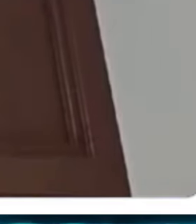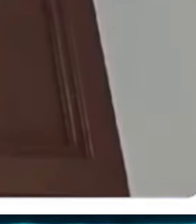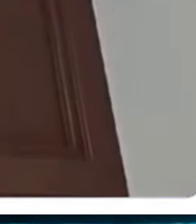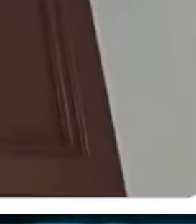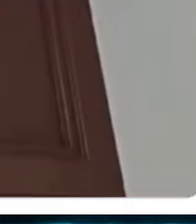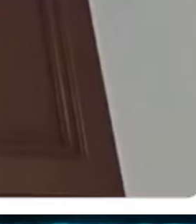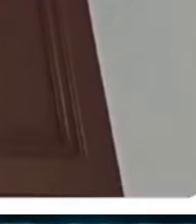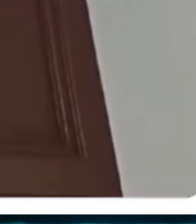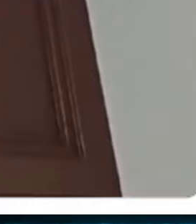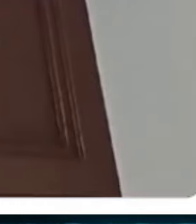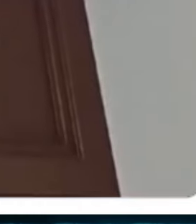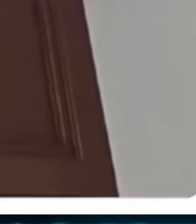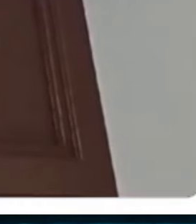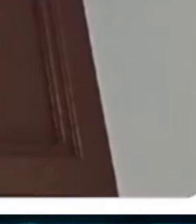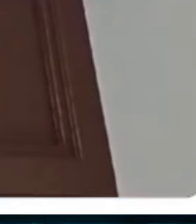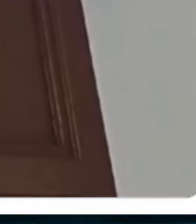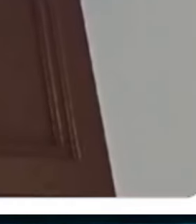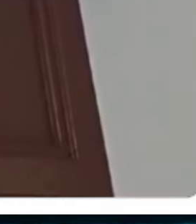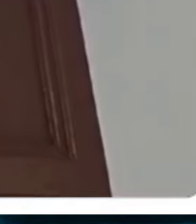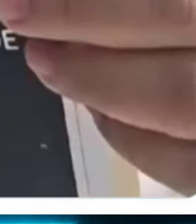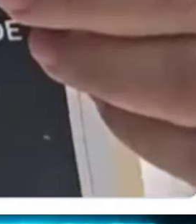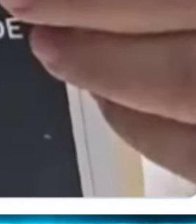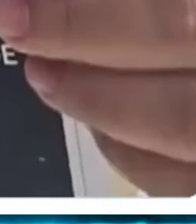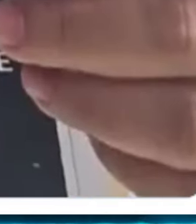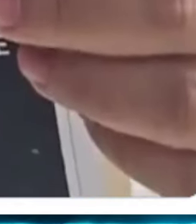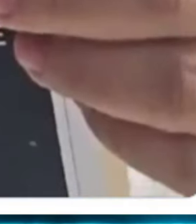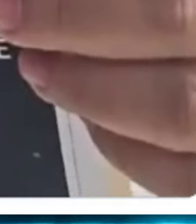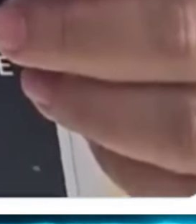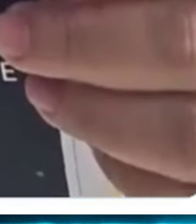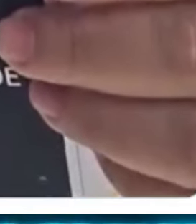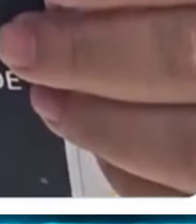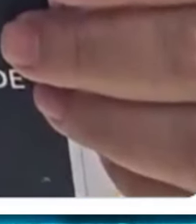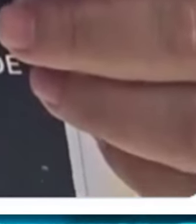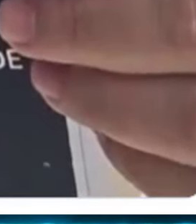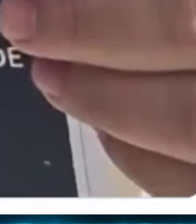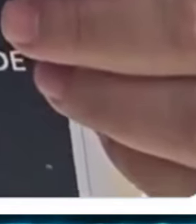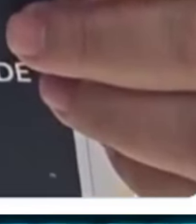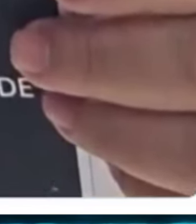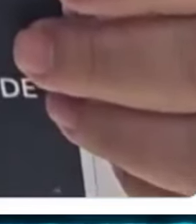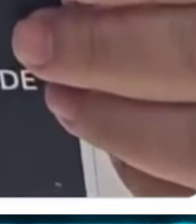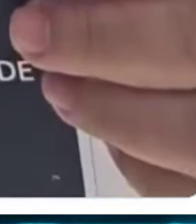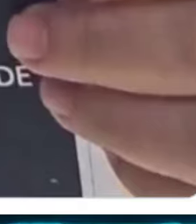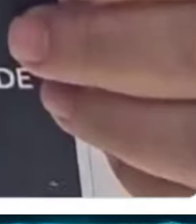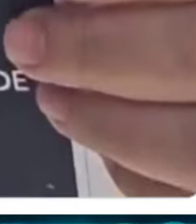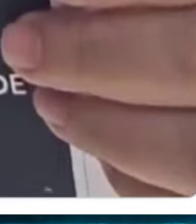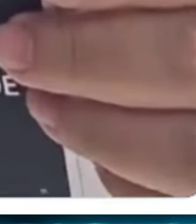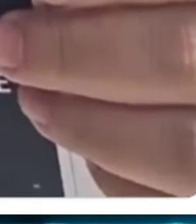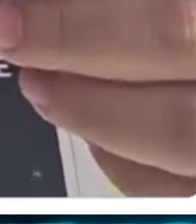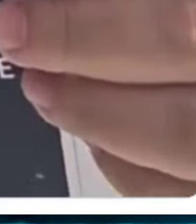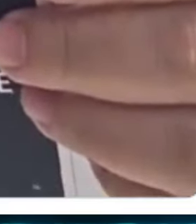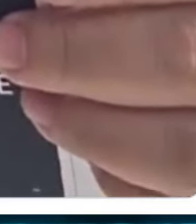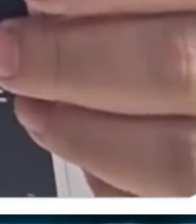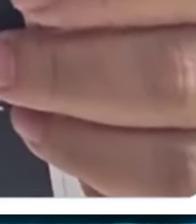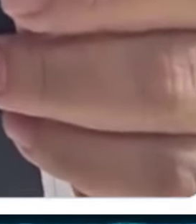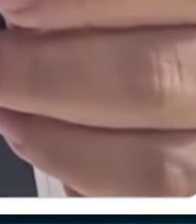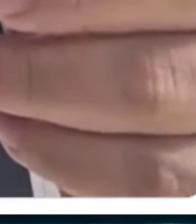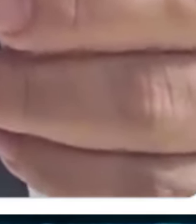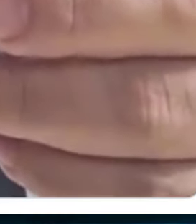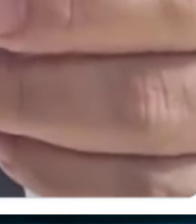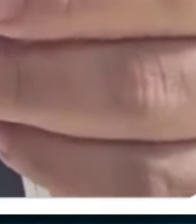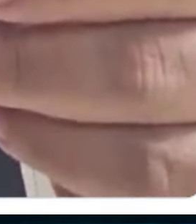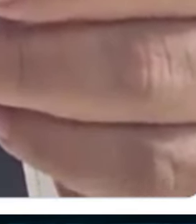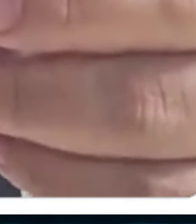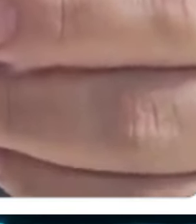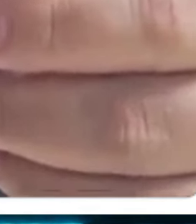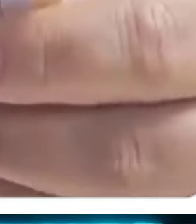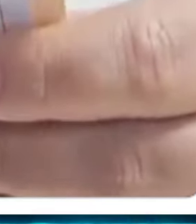ellas pagos de préstamos, depósitos en cuentas bancarias y retiros significativos, así como la adquisición de bienes a nombre de su